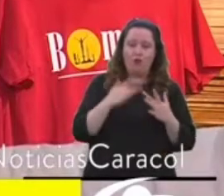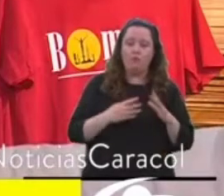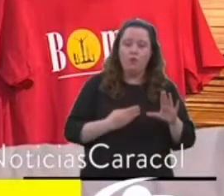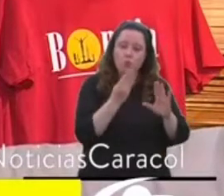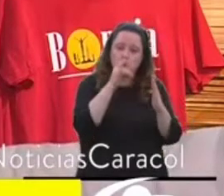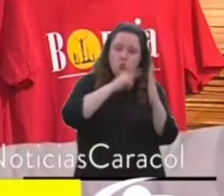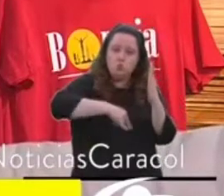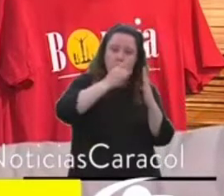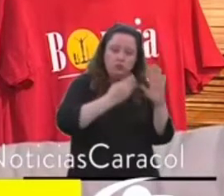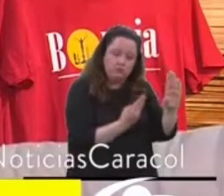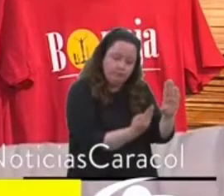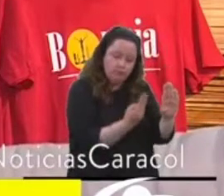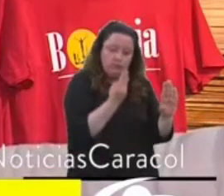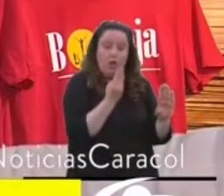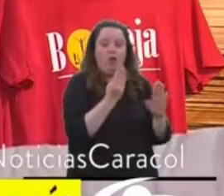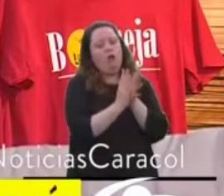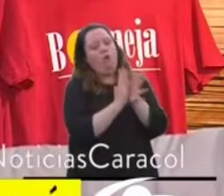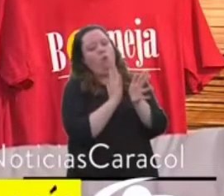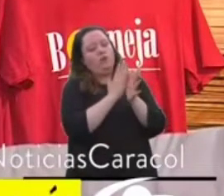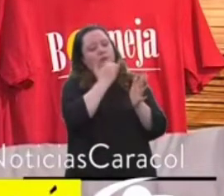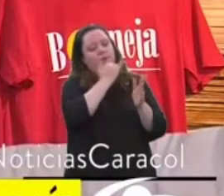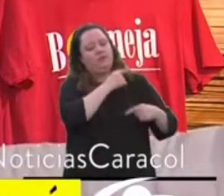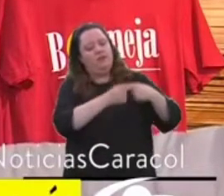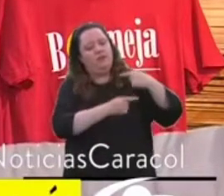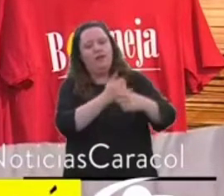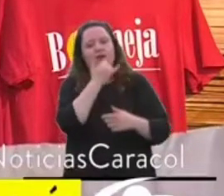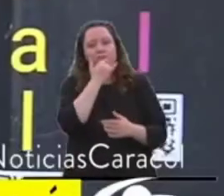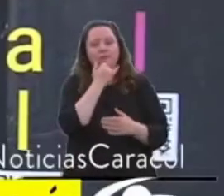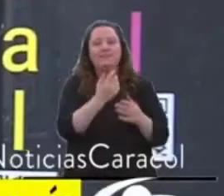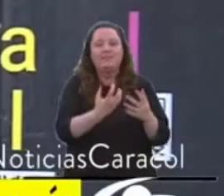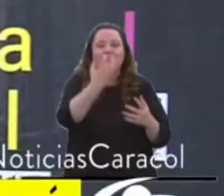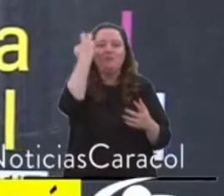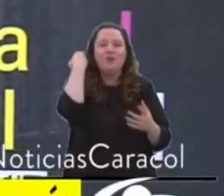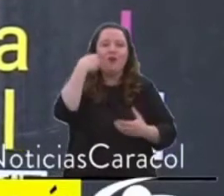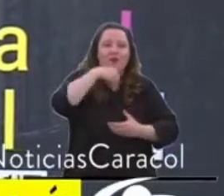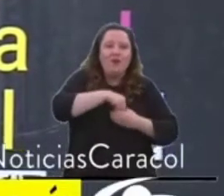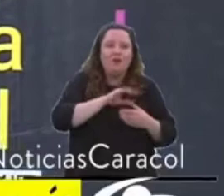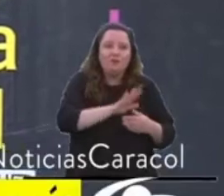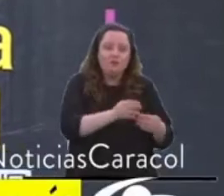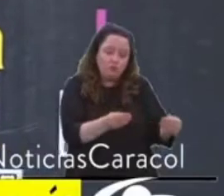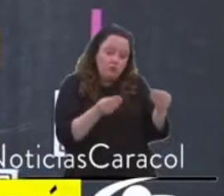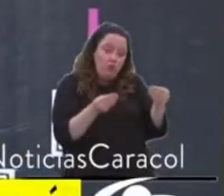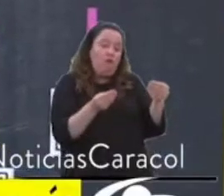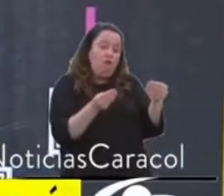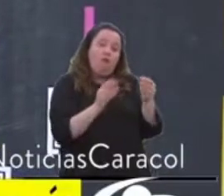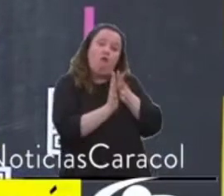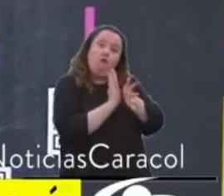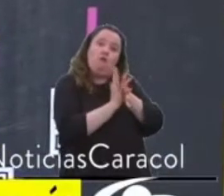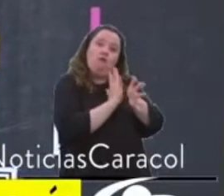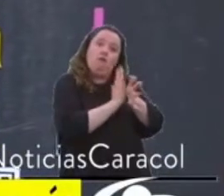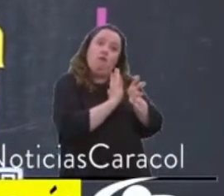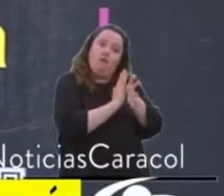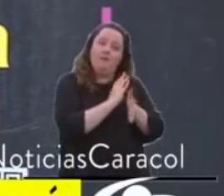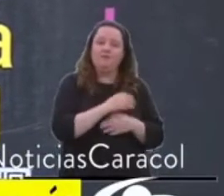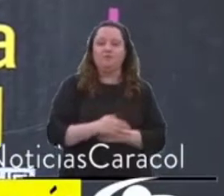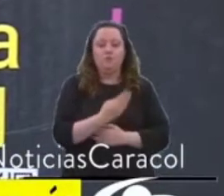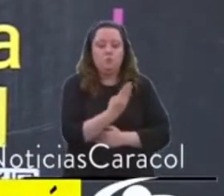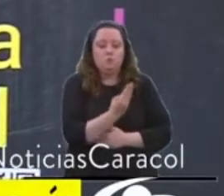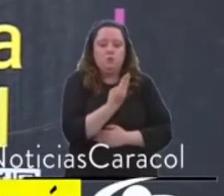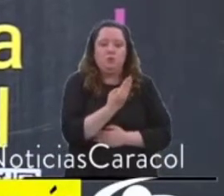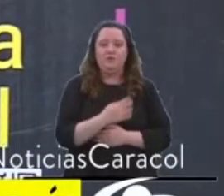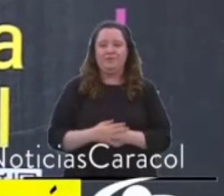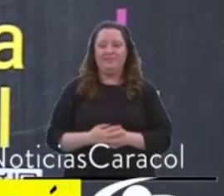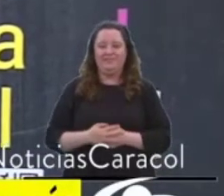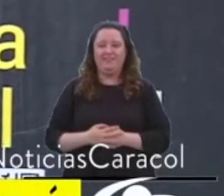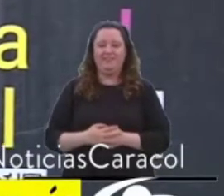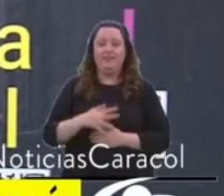código QR cada prenda cuenta la historia de esa prenda, más que una prenda es la historia que se lleva de cada ciudad. Parte occidental del departamento de